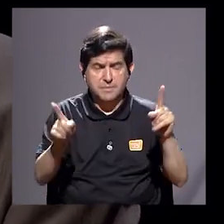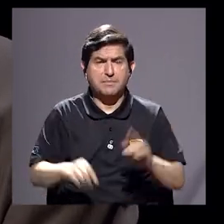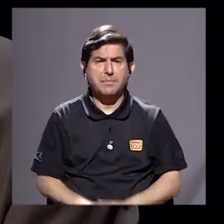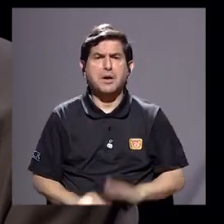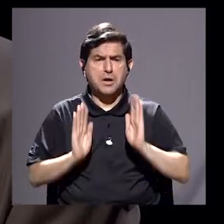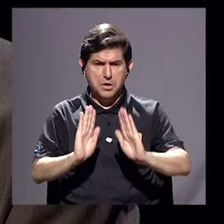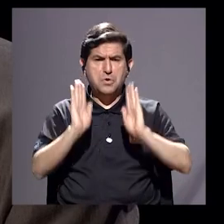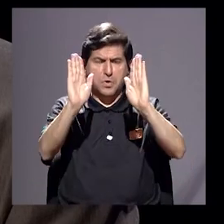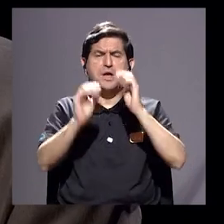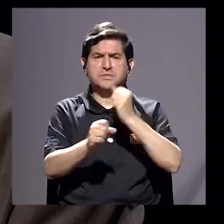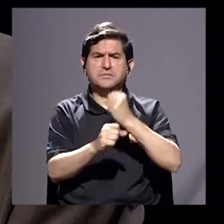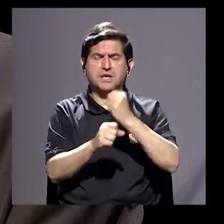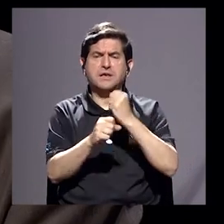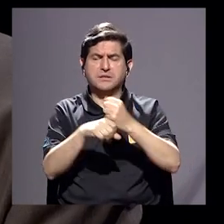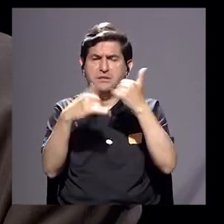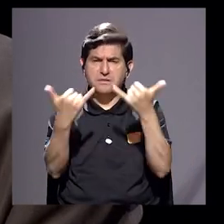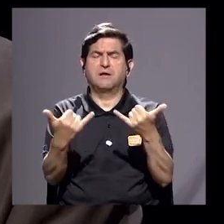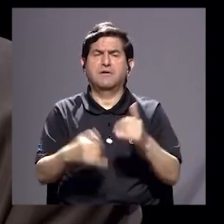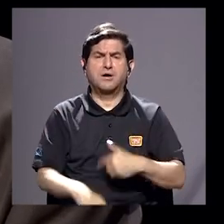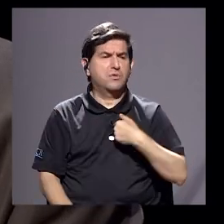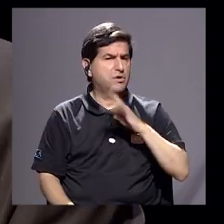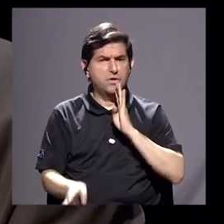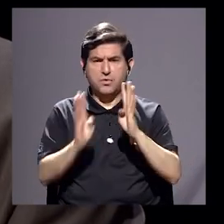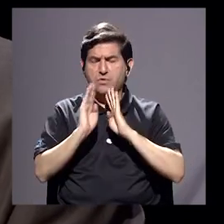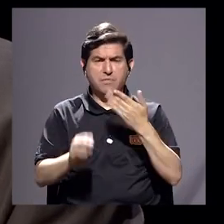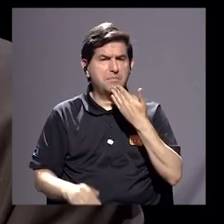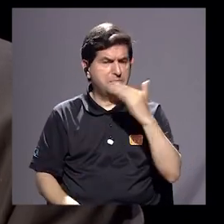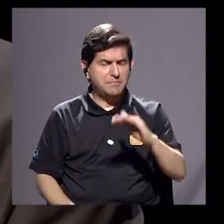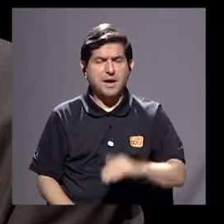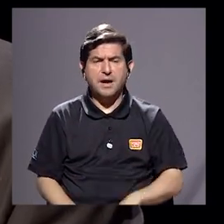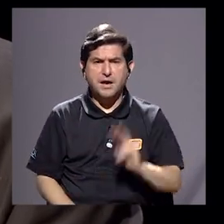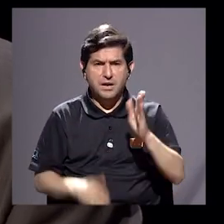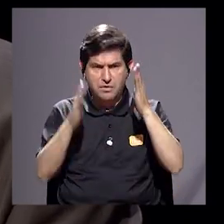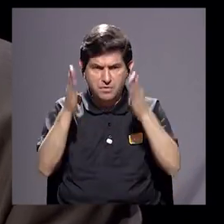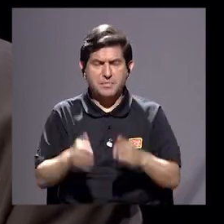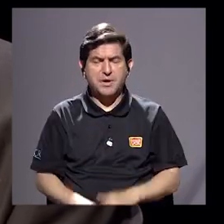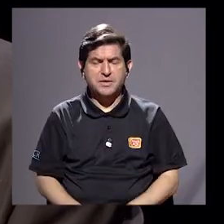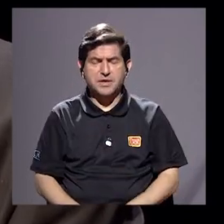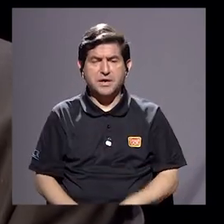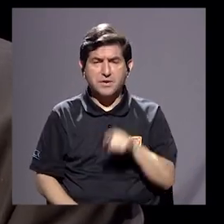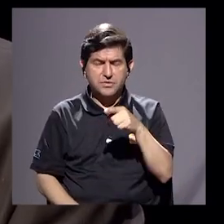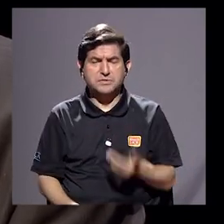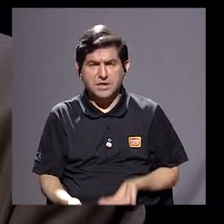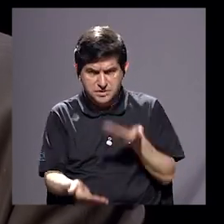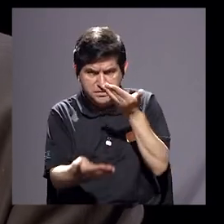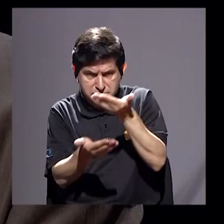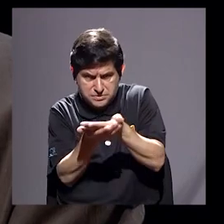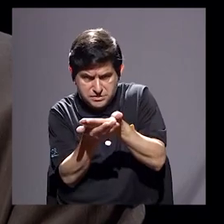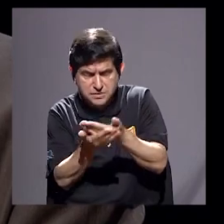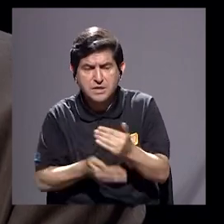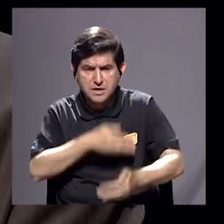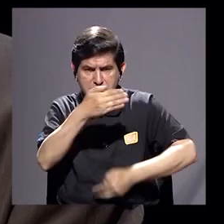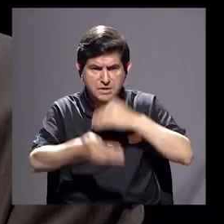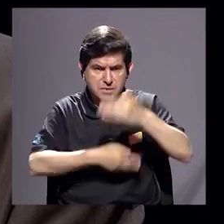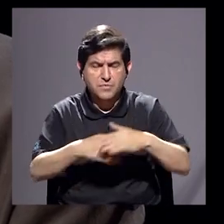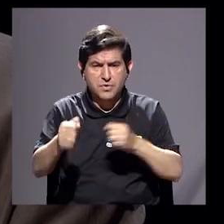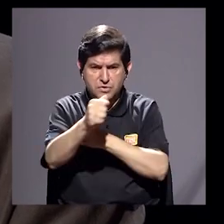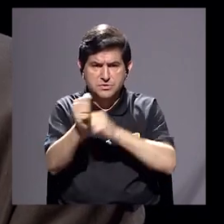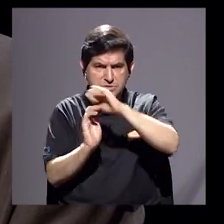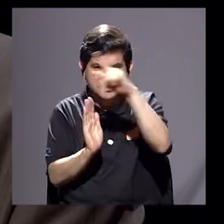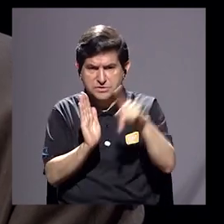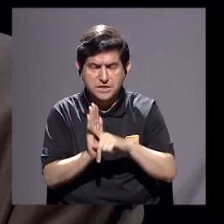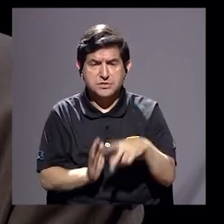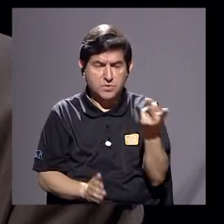un excelente periodismo o sea yo no puedo hablar mal de los colegas que presentaron el recurso en la sala kutxa nombran a los dos hacen el excelente